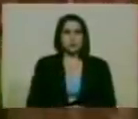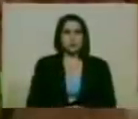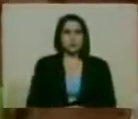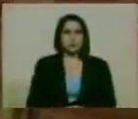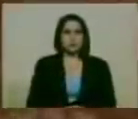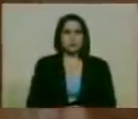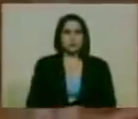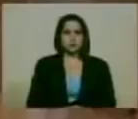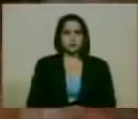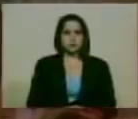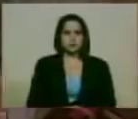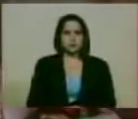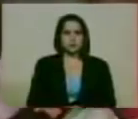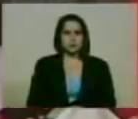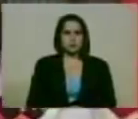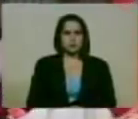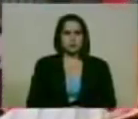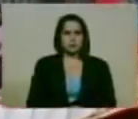Ahora,